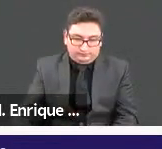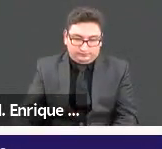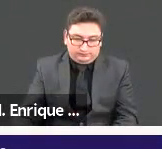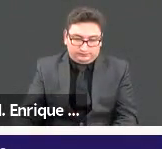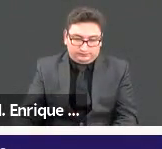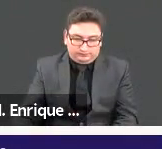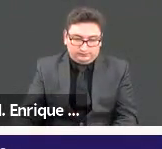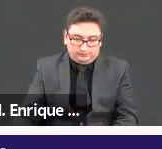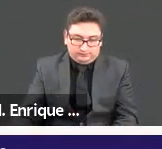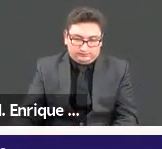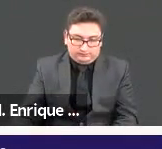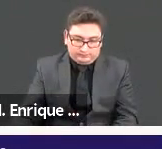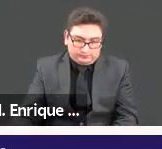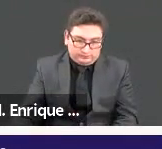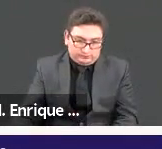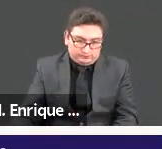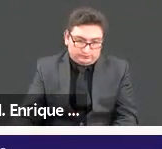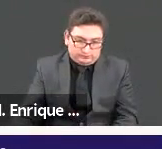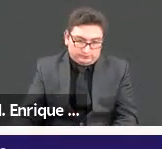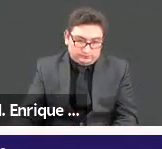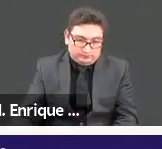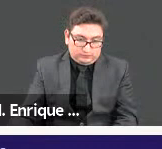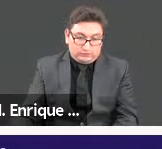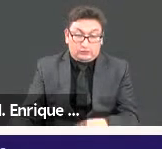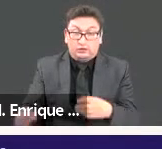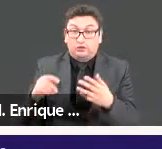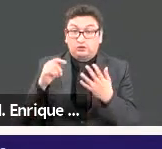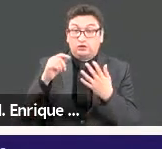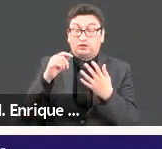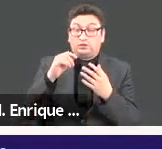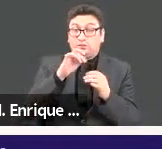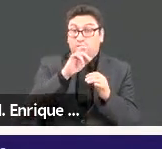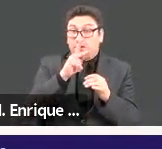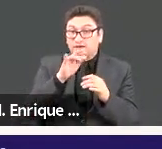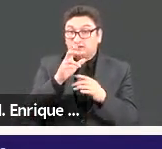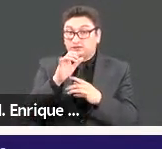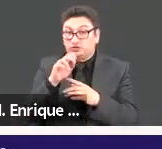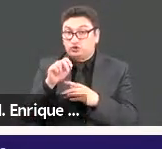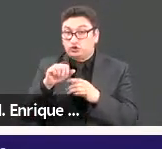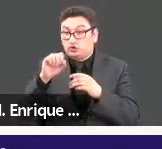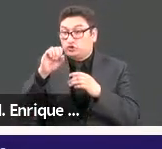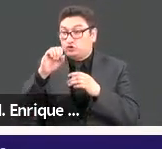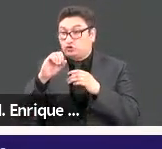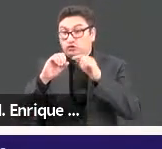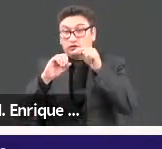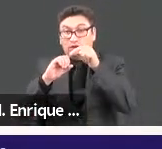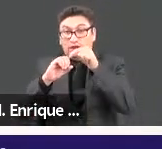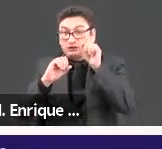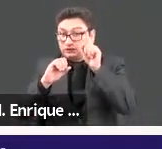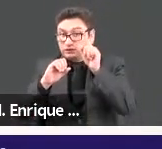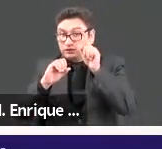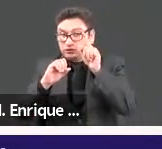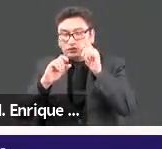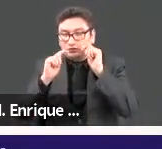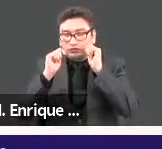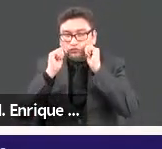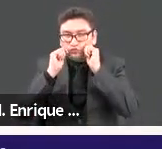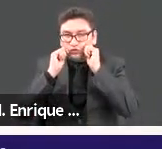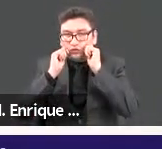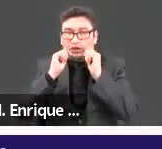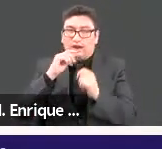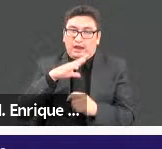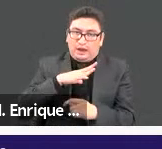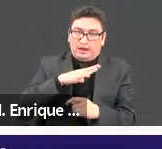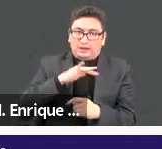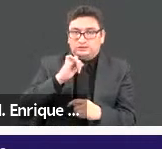pantalla, no le coloqué acento, no importa, nos va a realizar la búsqueda con o sin acento, no es necesario